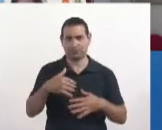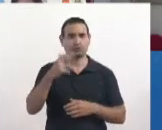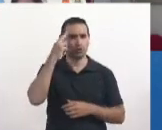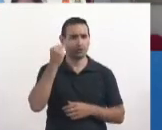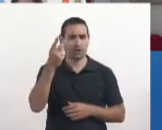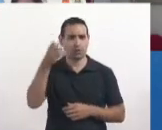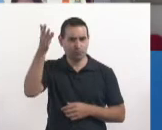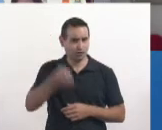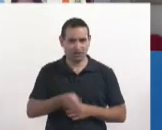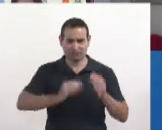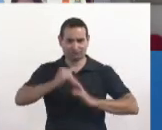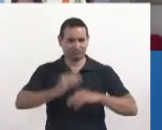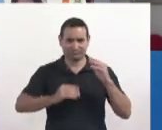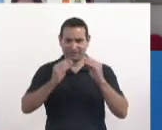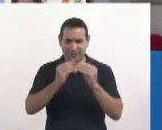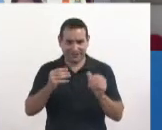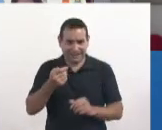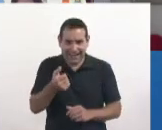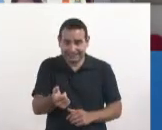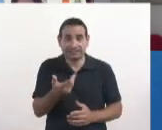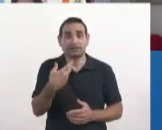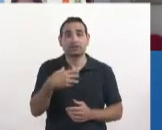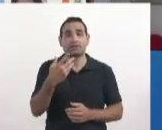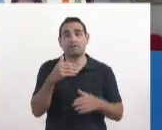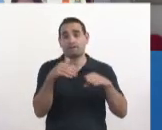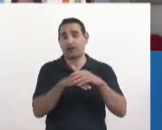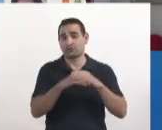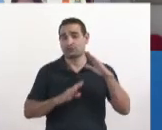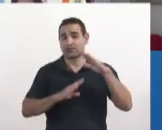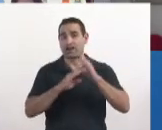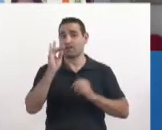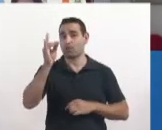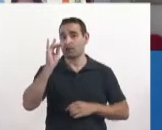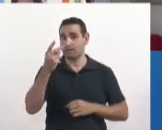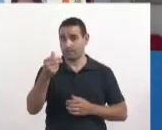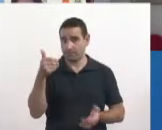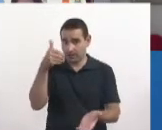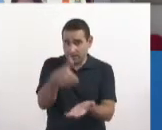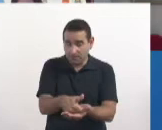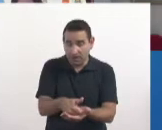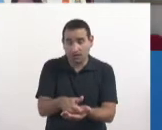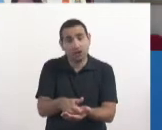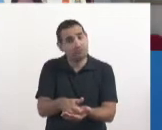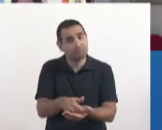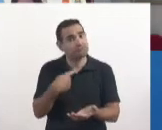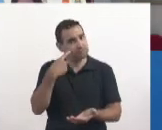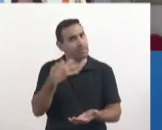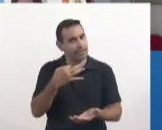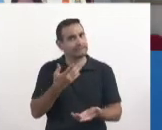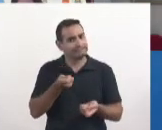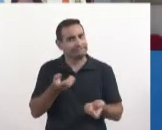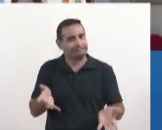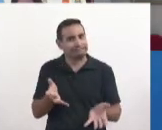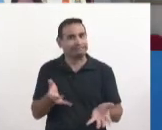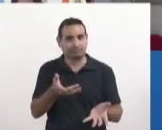la obra terminada, con financiamiento del Banco Central de Bolivia. Deberíamos hacer mucha fuerza para que esa obra